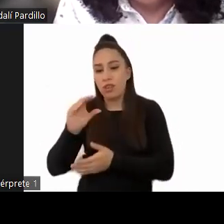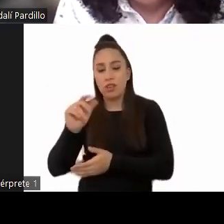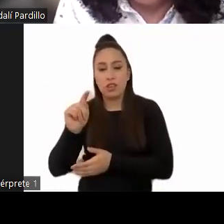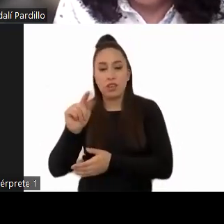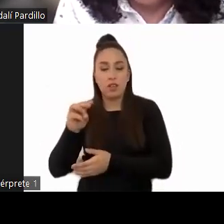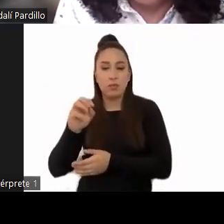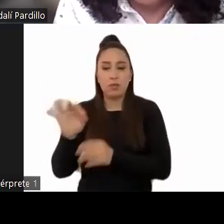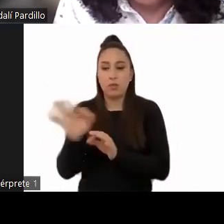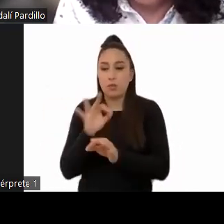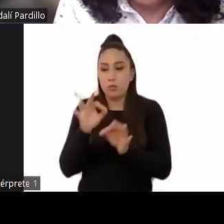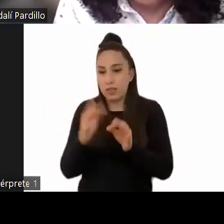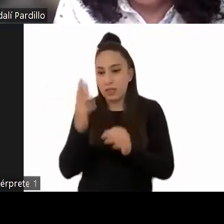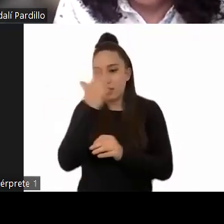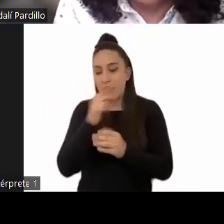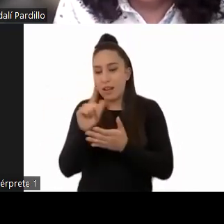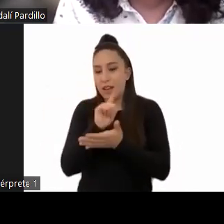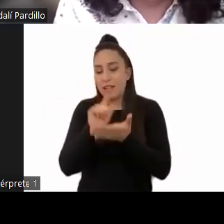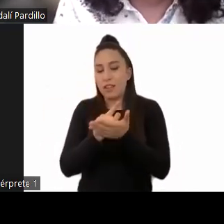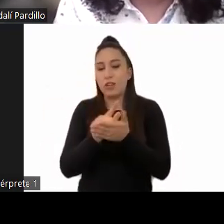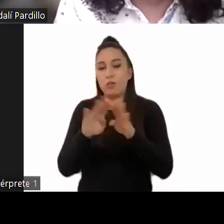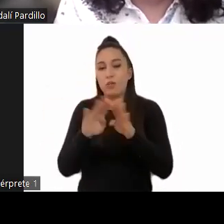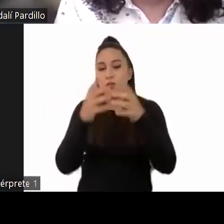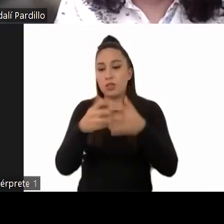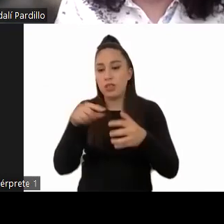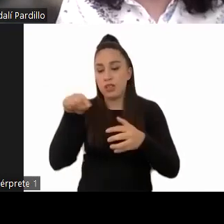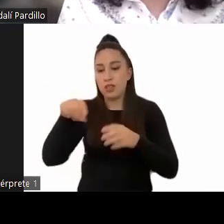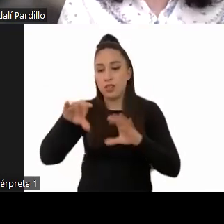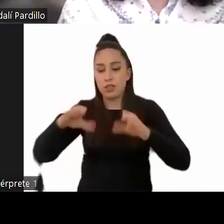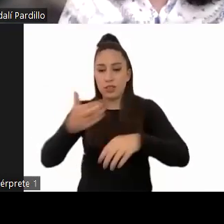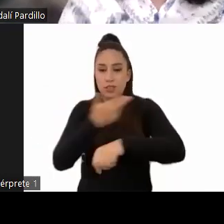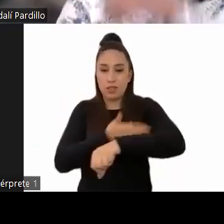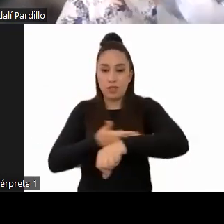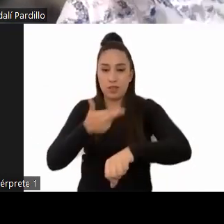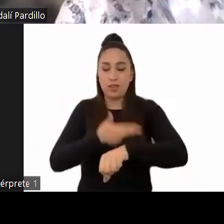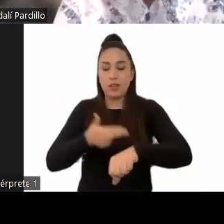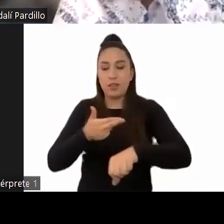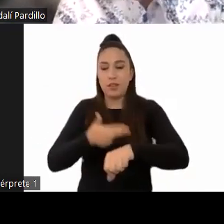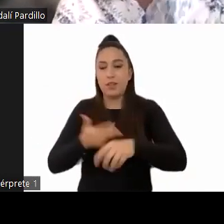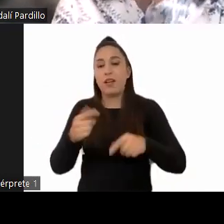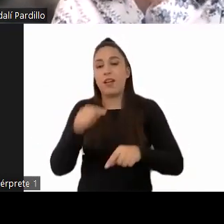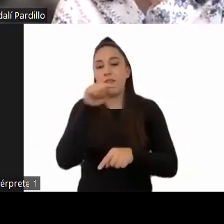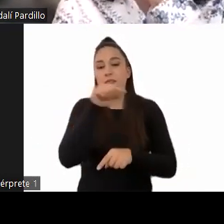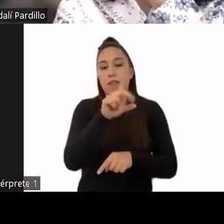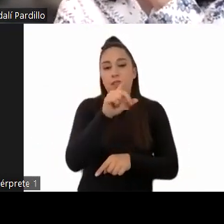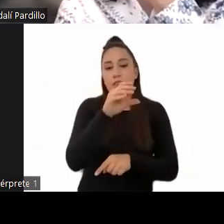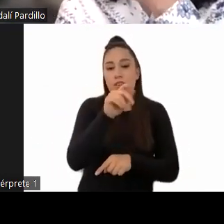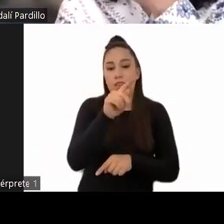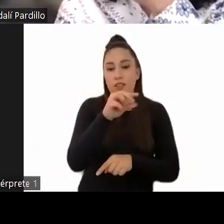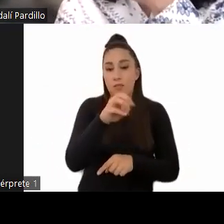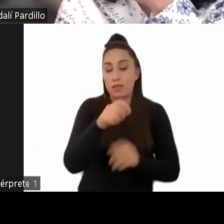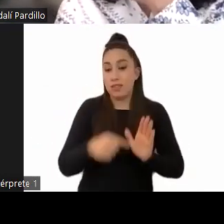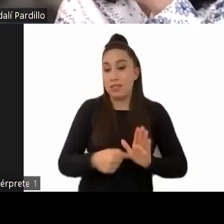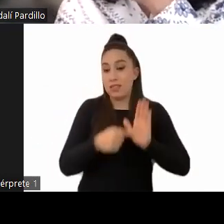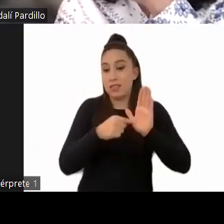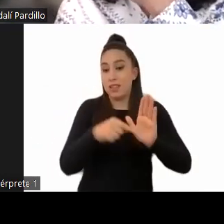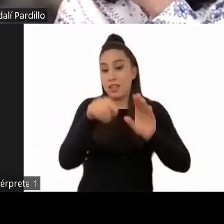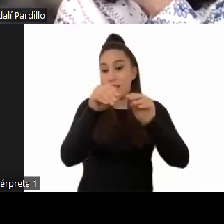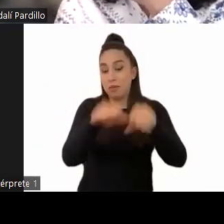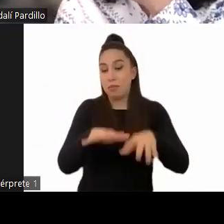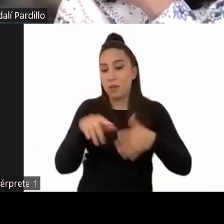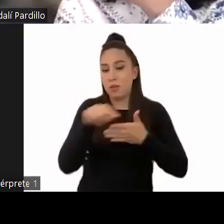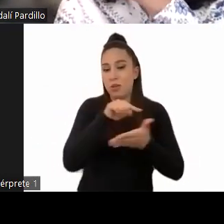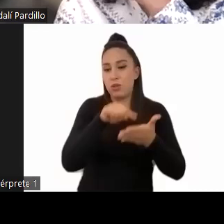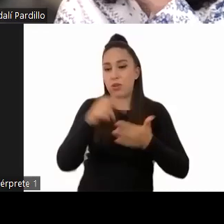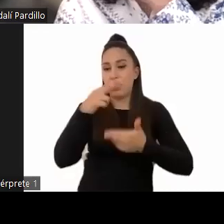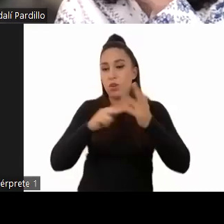nuestra normativa interna. Es decir, se invalidó porque el dictamen presentado en el Pleno ya no se puede regresar